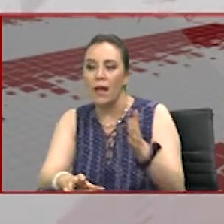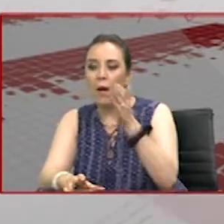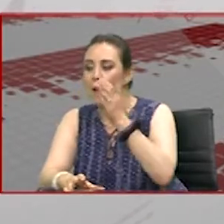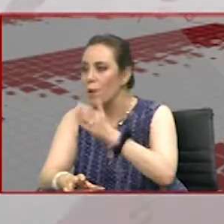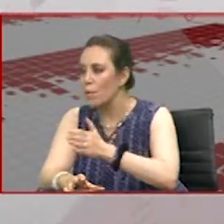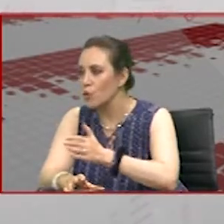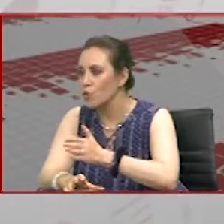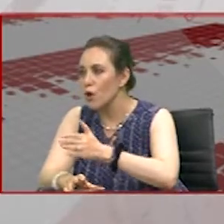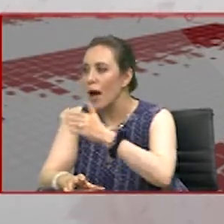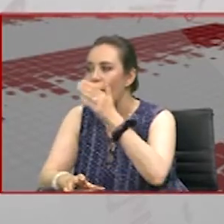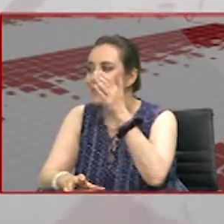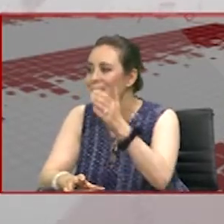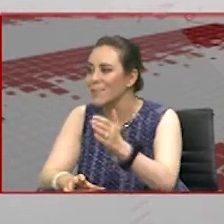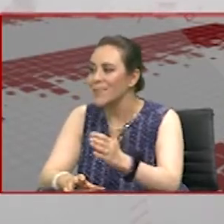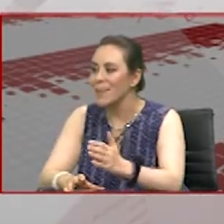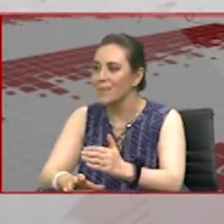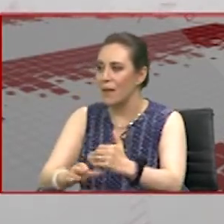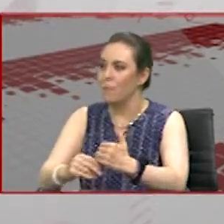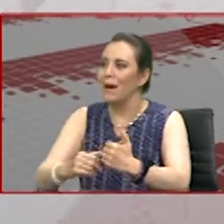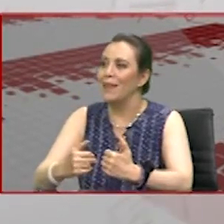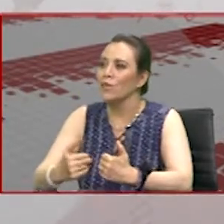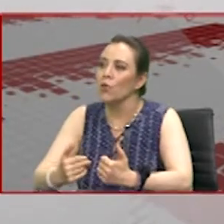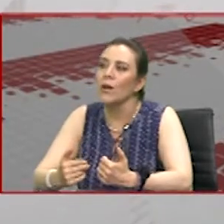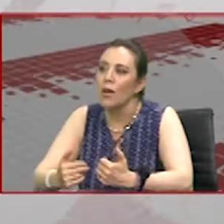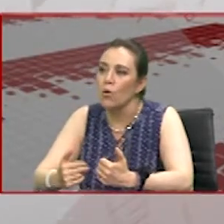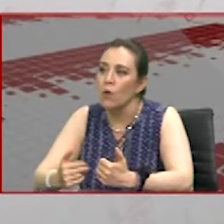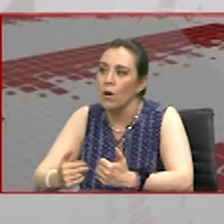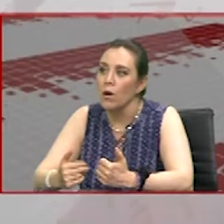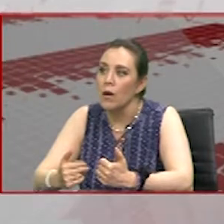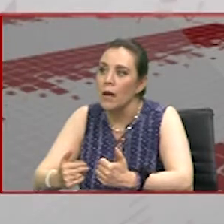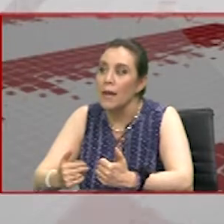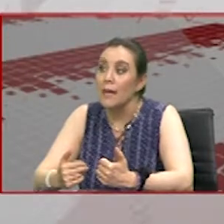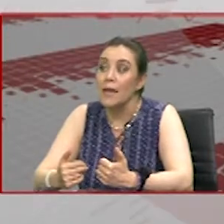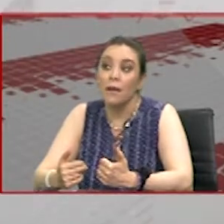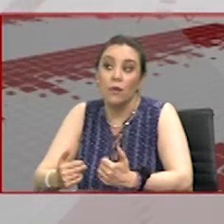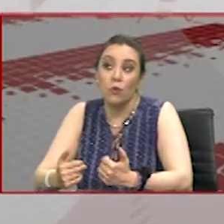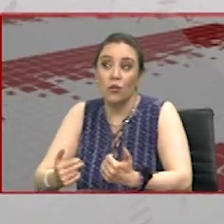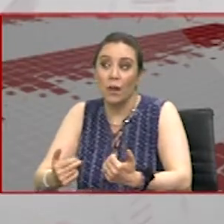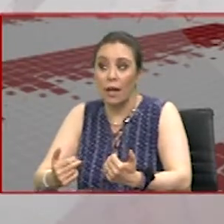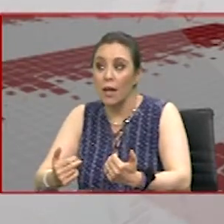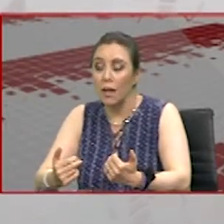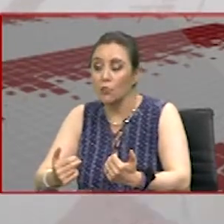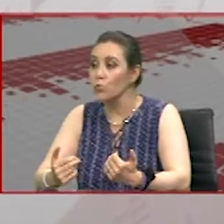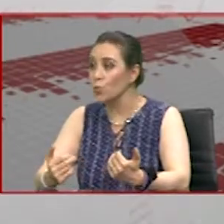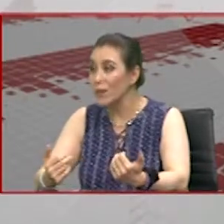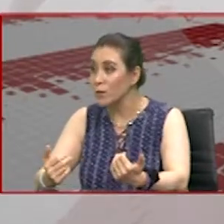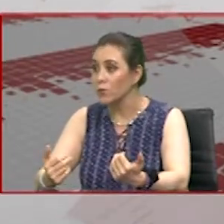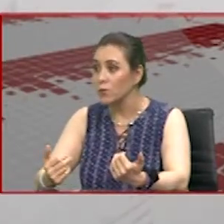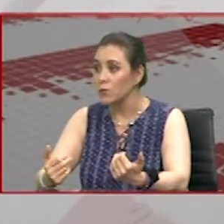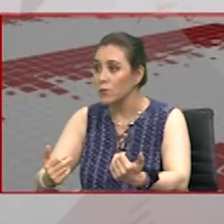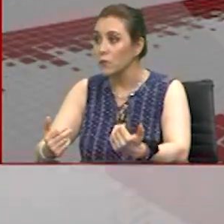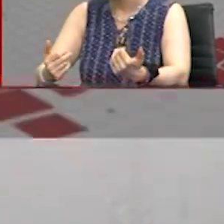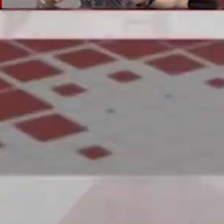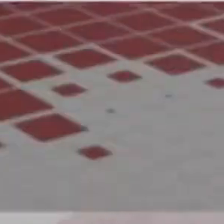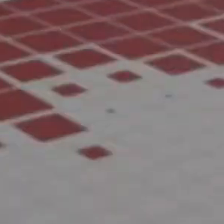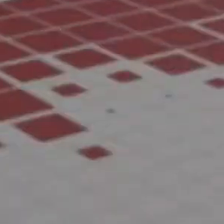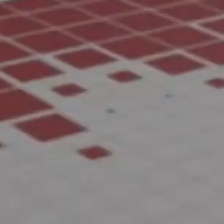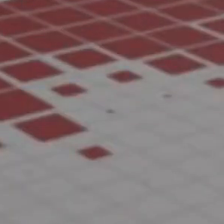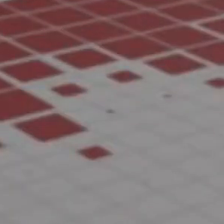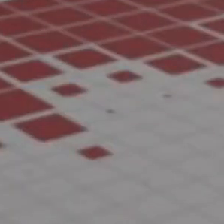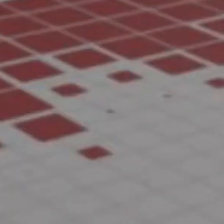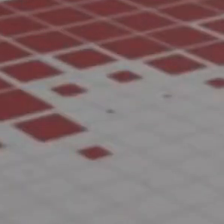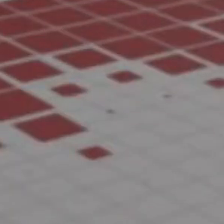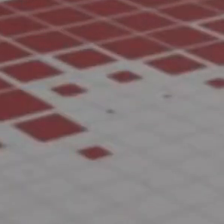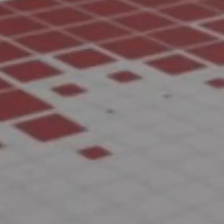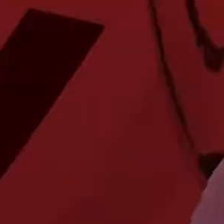Y ahora vemos A Sánchez Envalentonado Y no sé de qué Es un sueño Envalentonado Sí